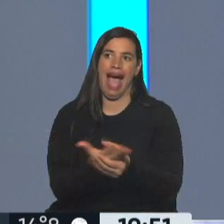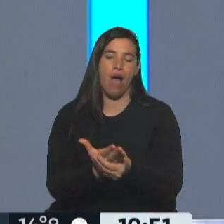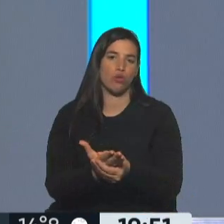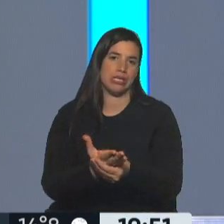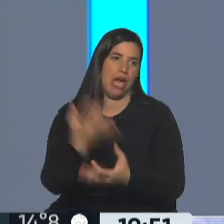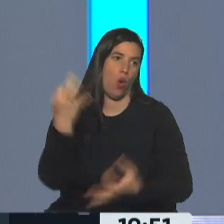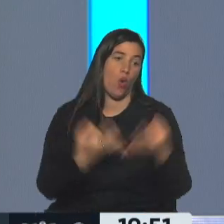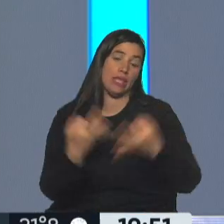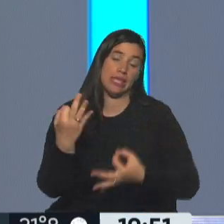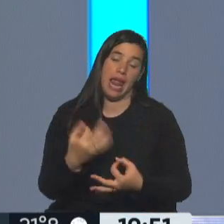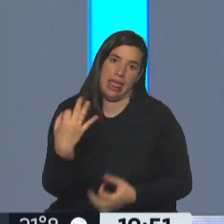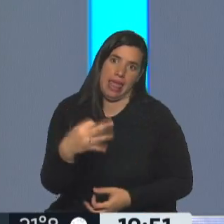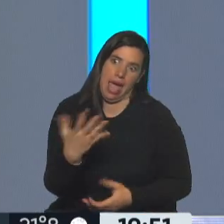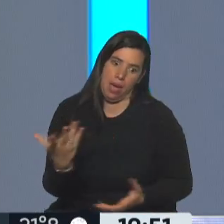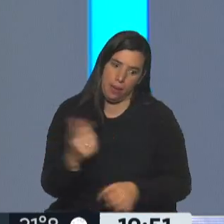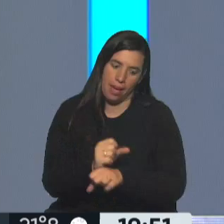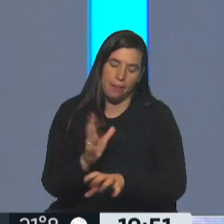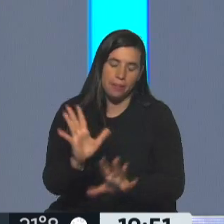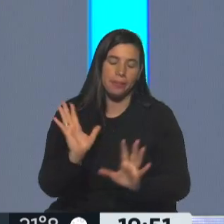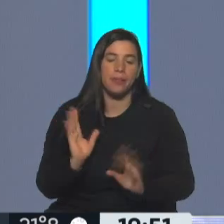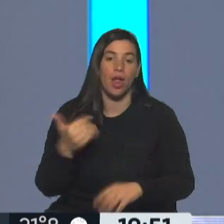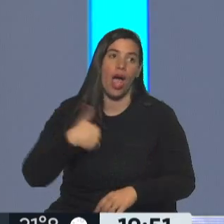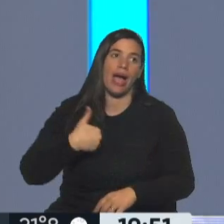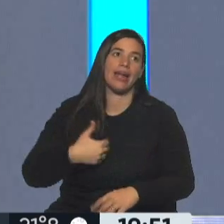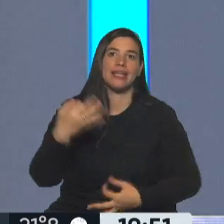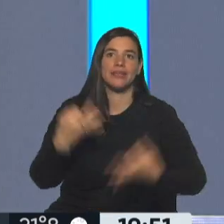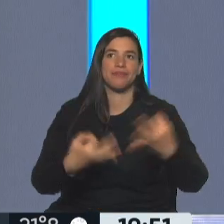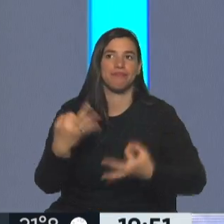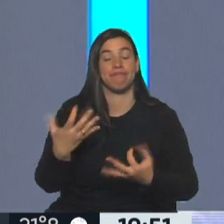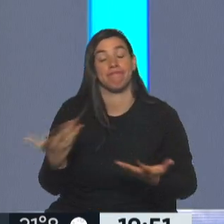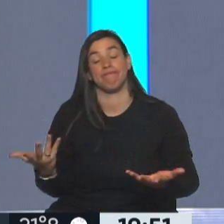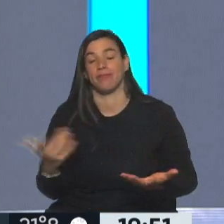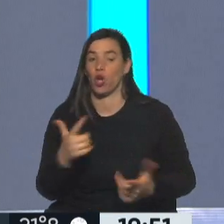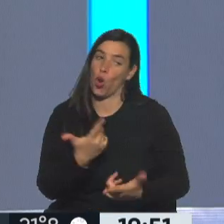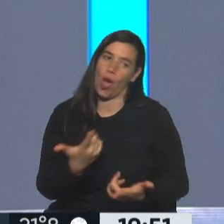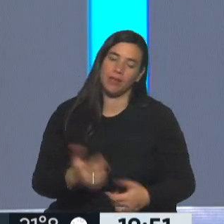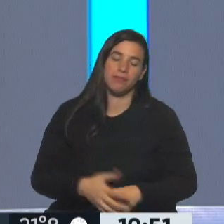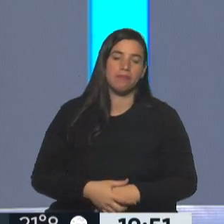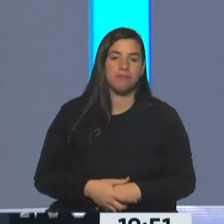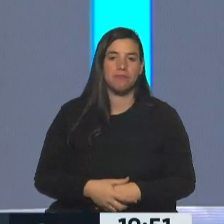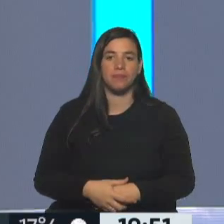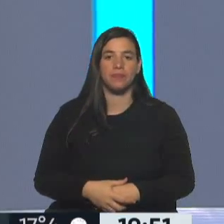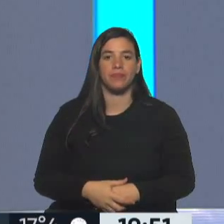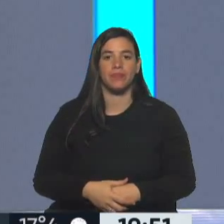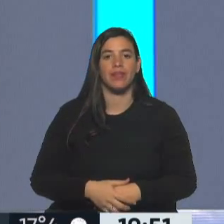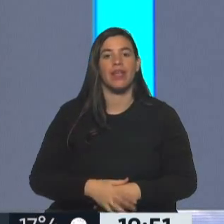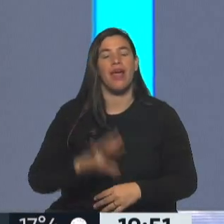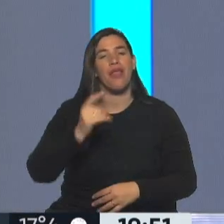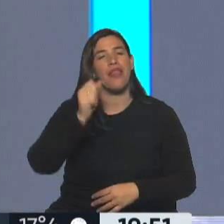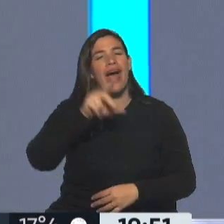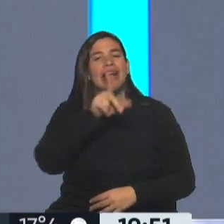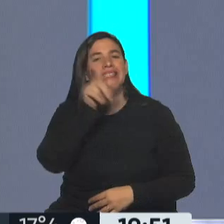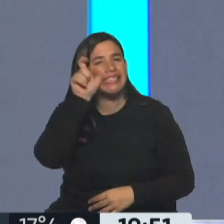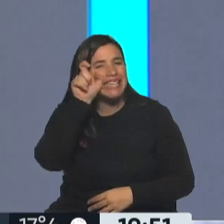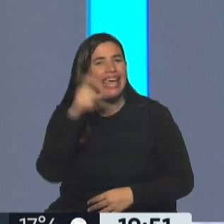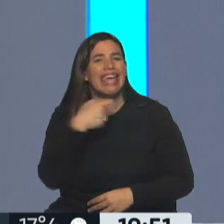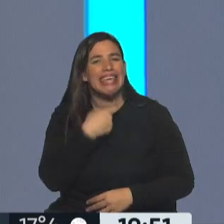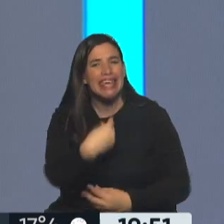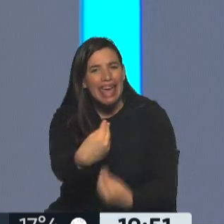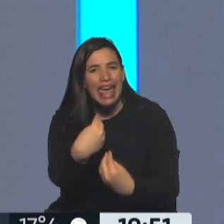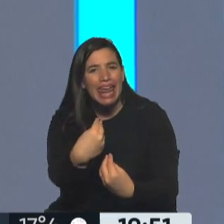perseguían, incluso para aquellos que no nos votaban. Es la diferencia con ellos que dicen trabajo para Juntos por el Cambio, que es lo que dijo Leandro Santoro, trabajar